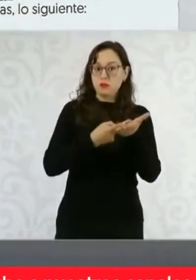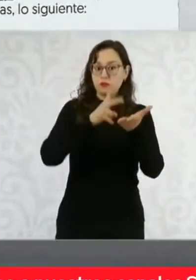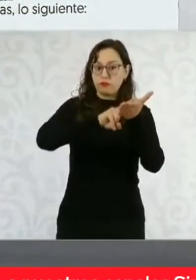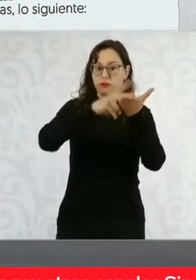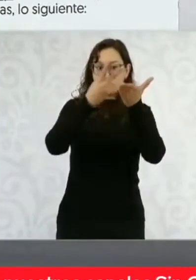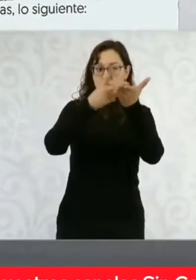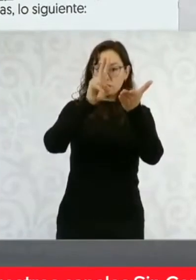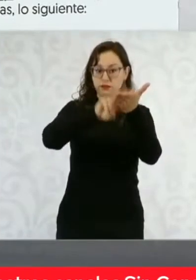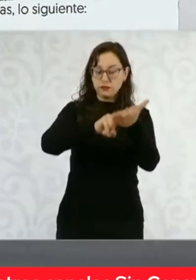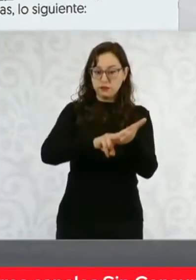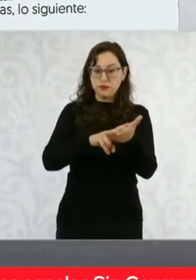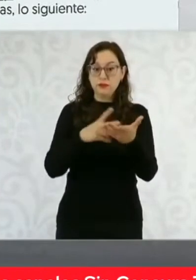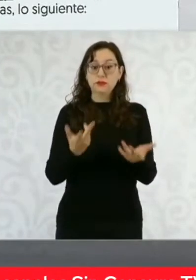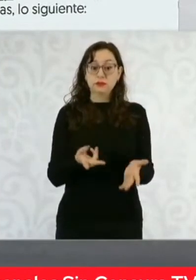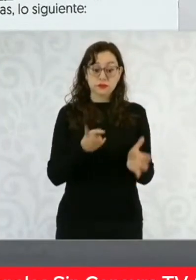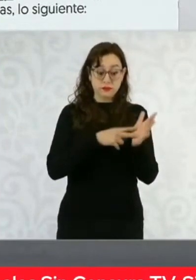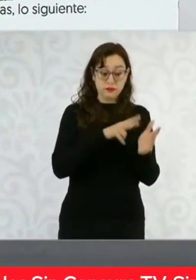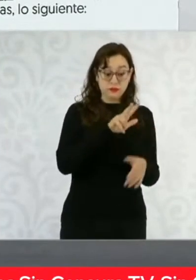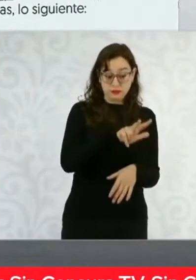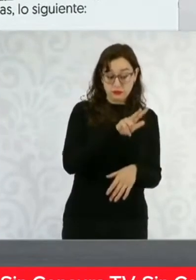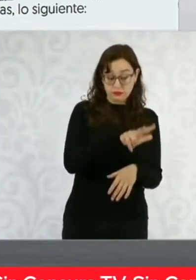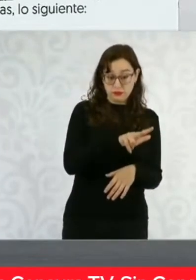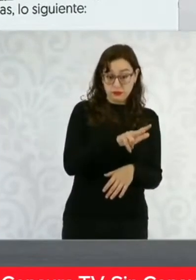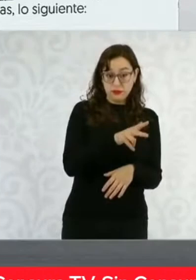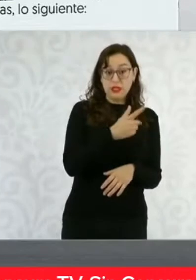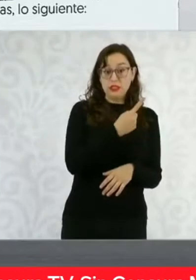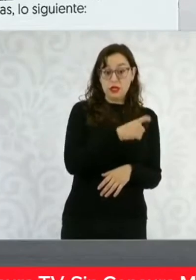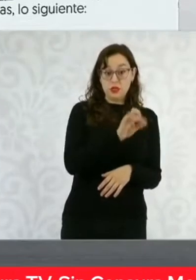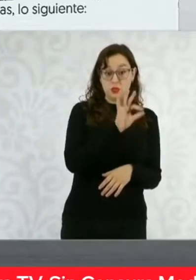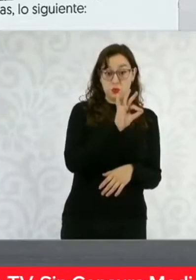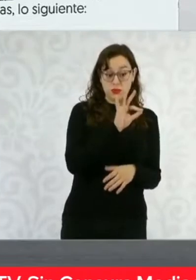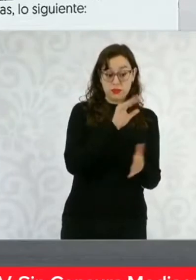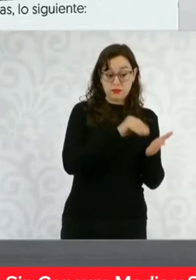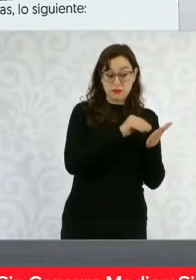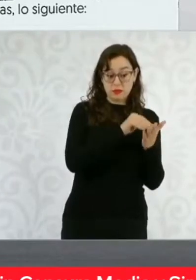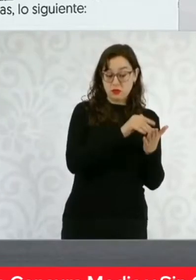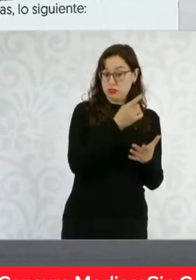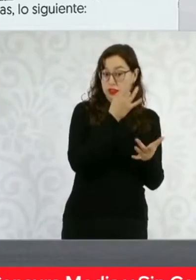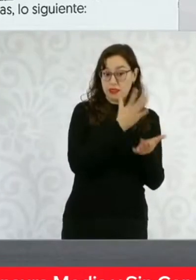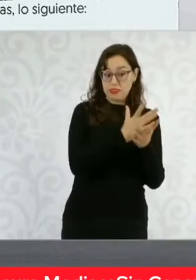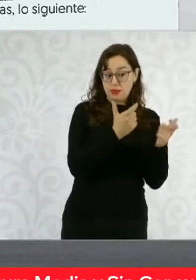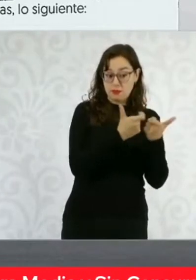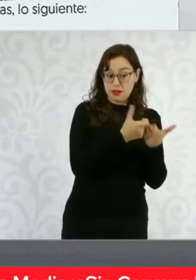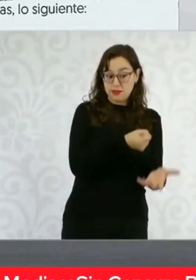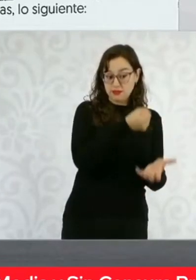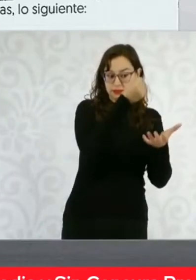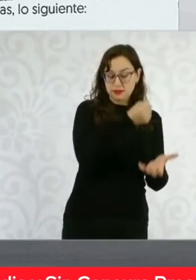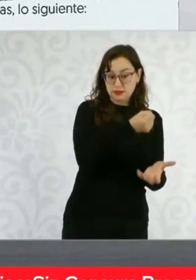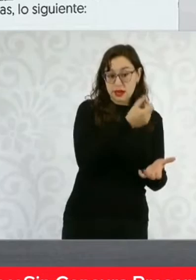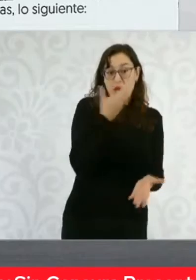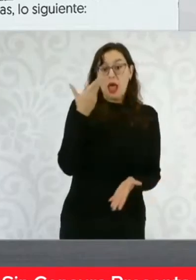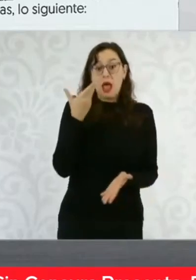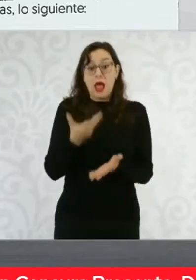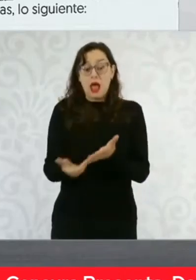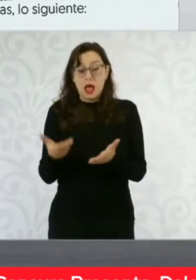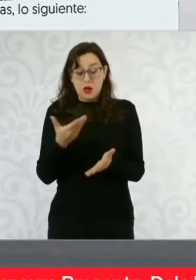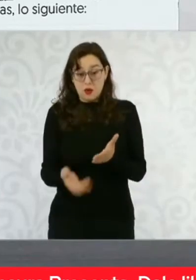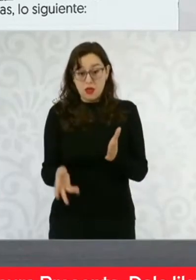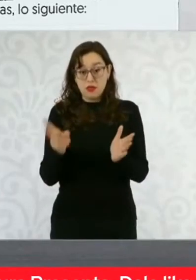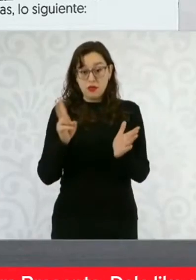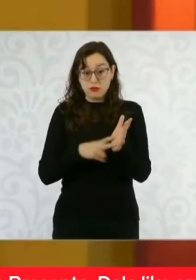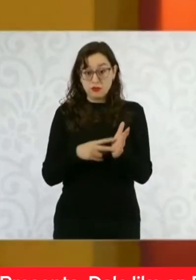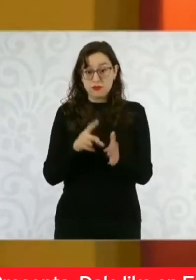140,000 millones en 2018 a cerca de 800,000 millones al cierre de la